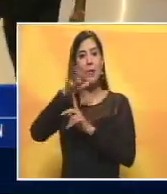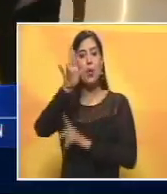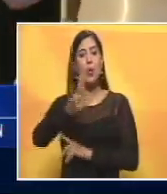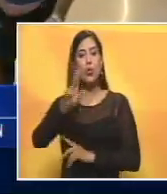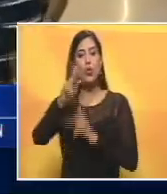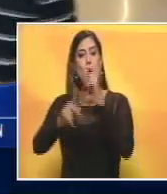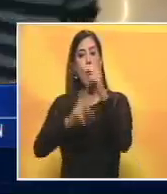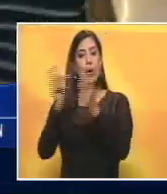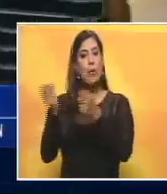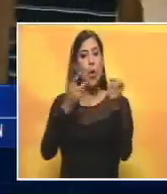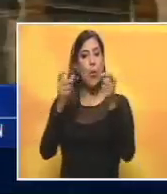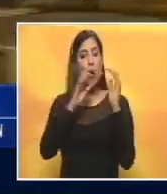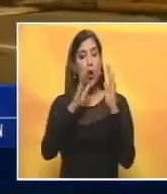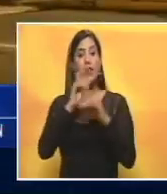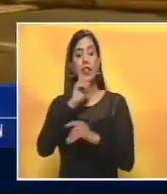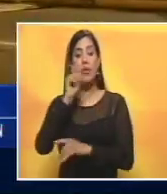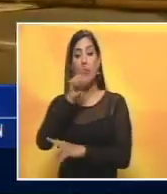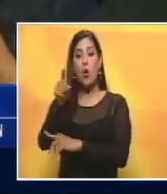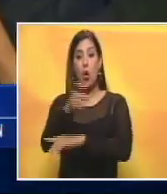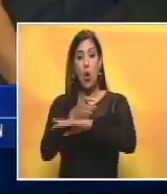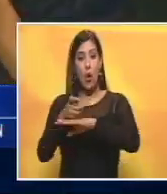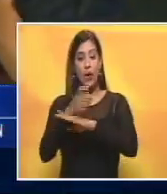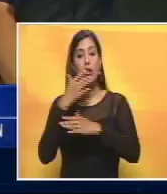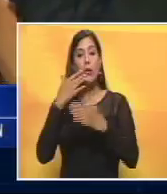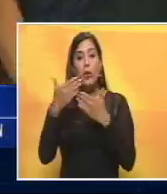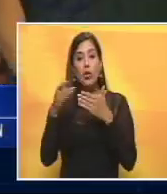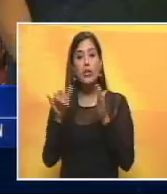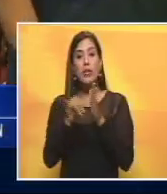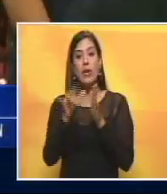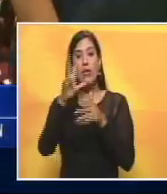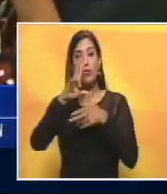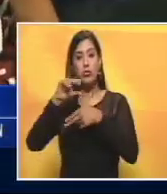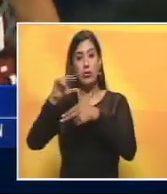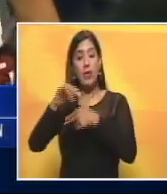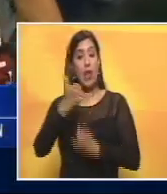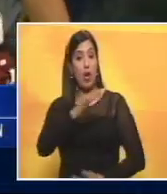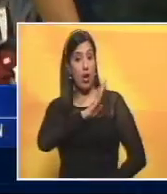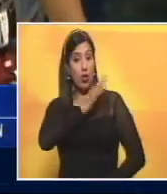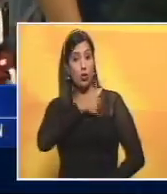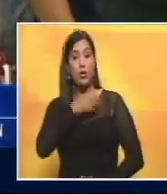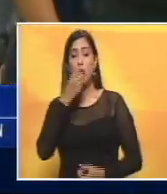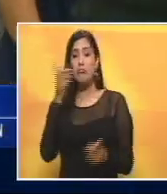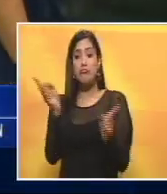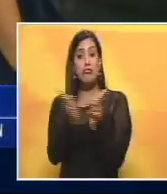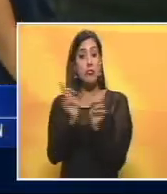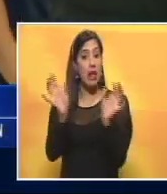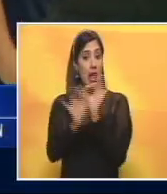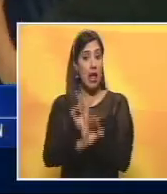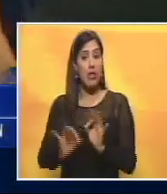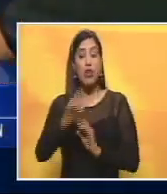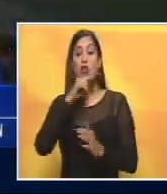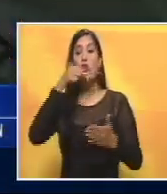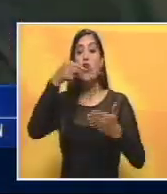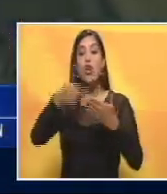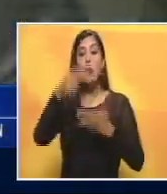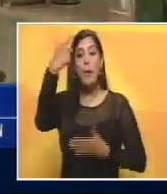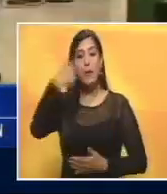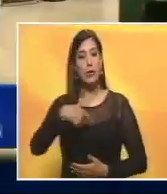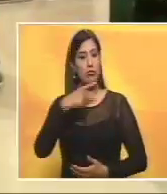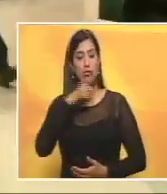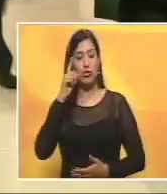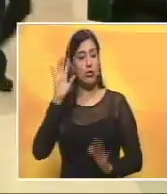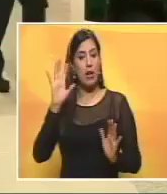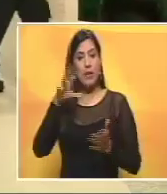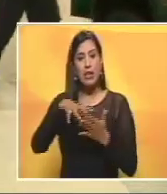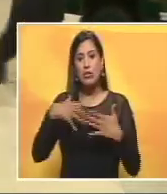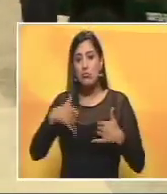durante el proceso de evacuación ordenado por el gobierno ante la proximidad de Irma. Autoridades no han ofrecido detalles sobre la identidad del individuo ni